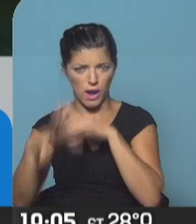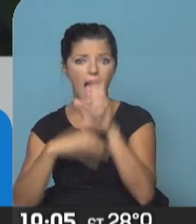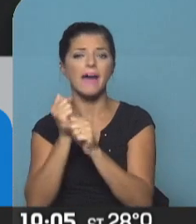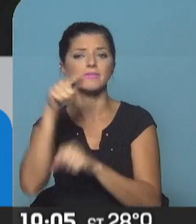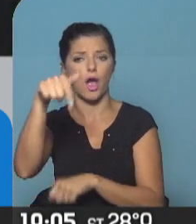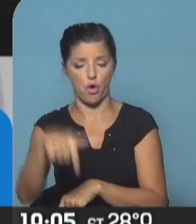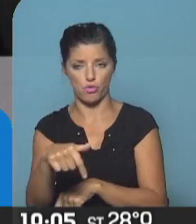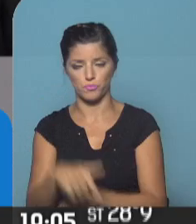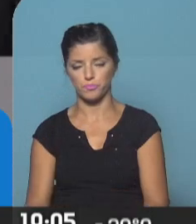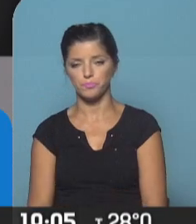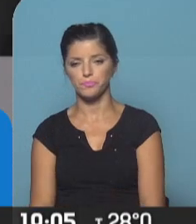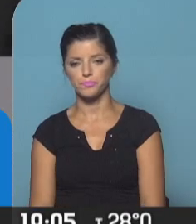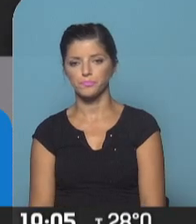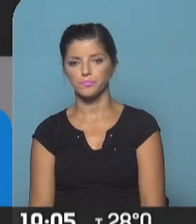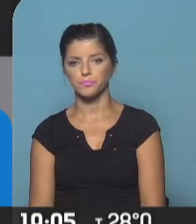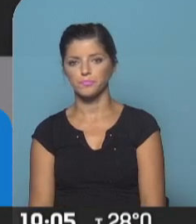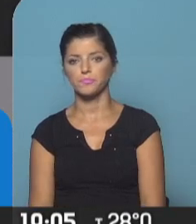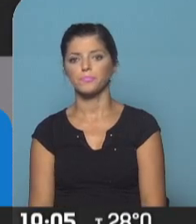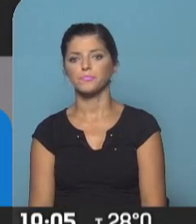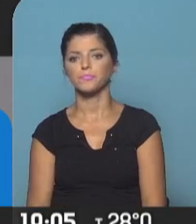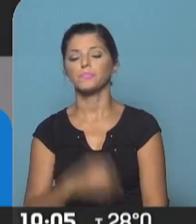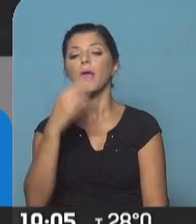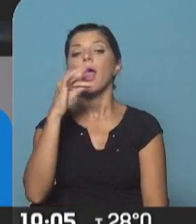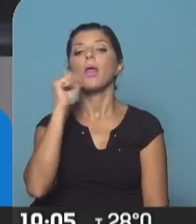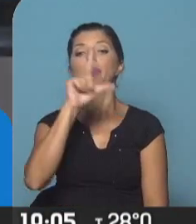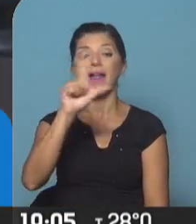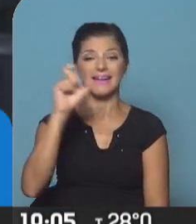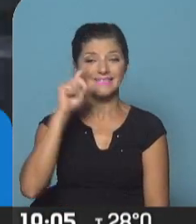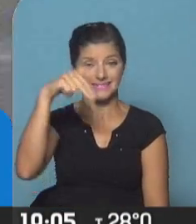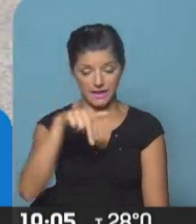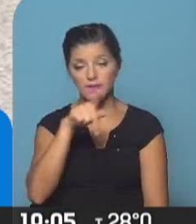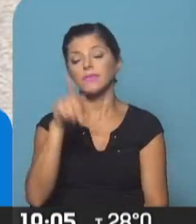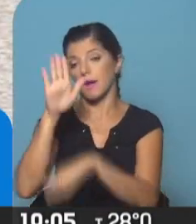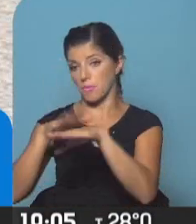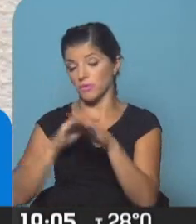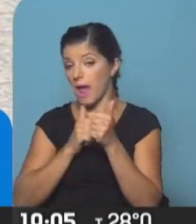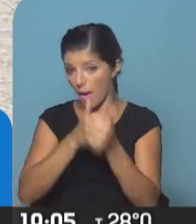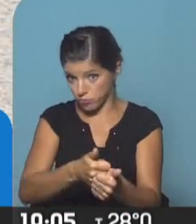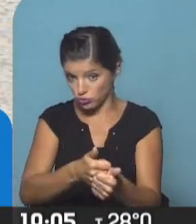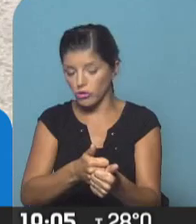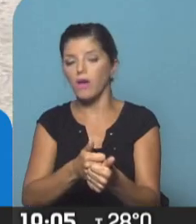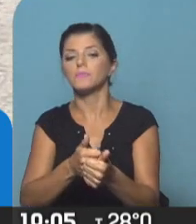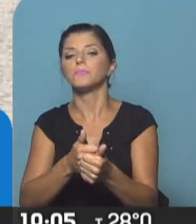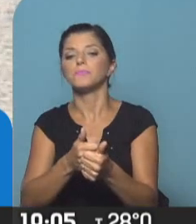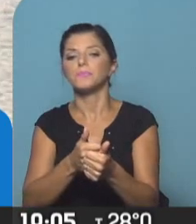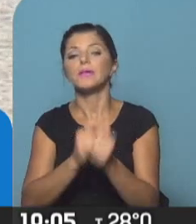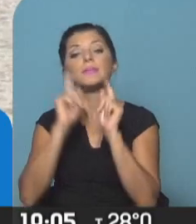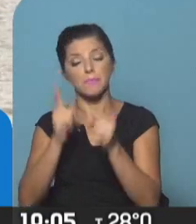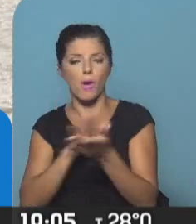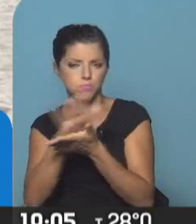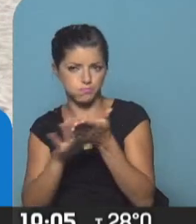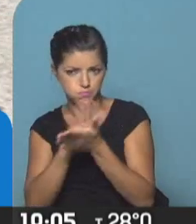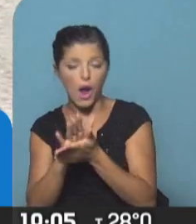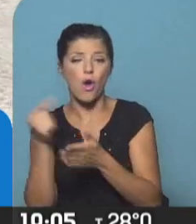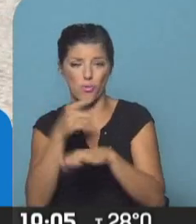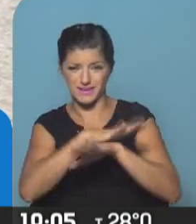Dalcin está imputado de abuso sexual calificado por acceso carnal varios y corrupción de menores, son